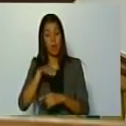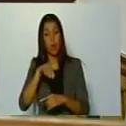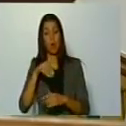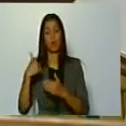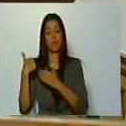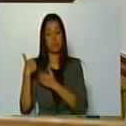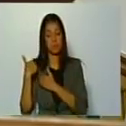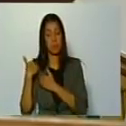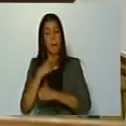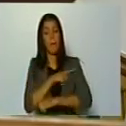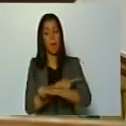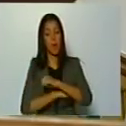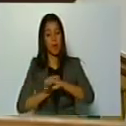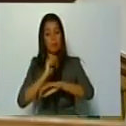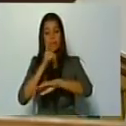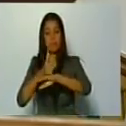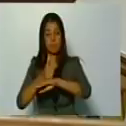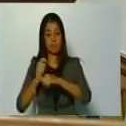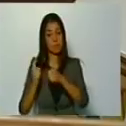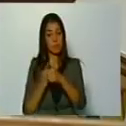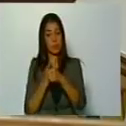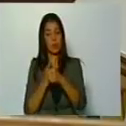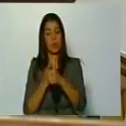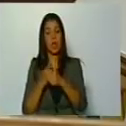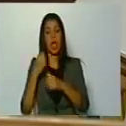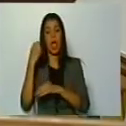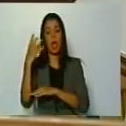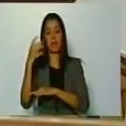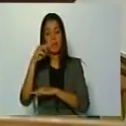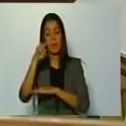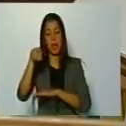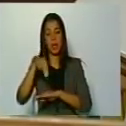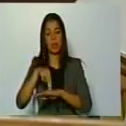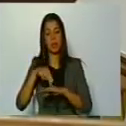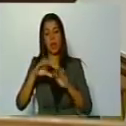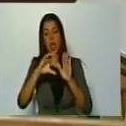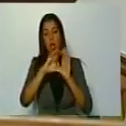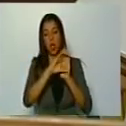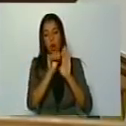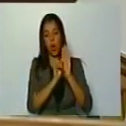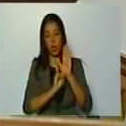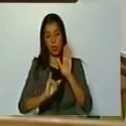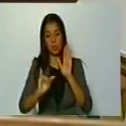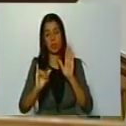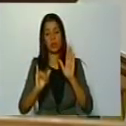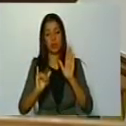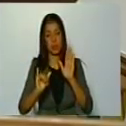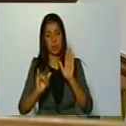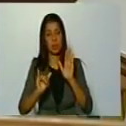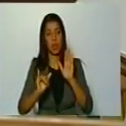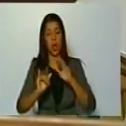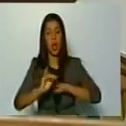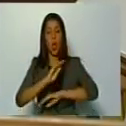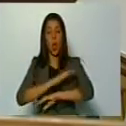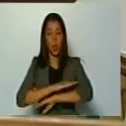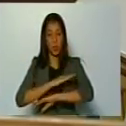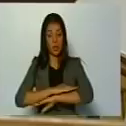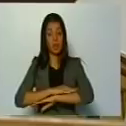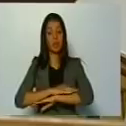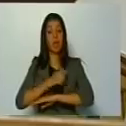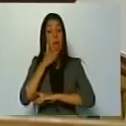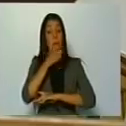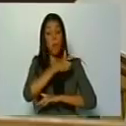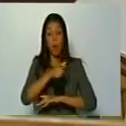originario, considerando que la Asamblea Nacional Constituyente cumple el mandato del pueblo